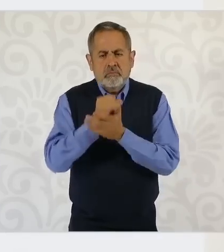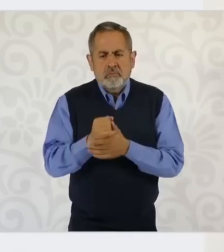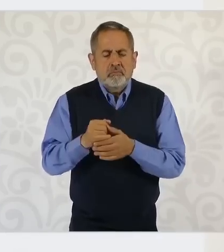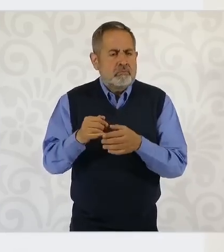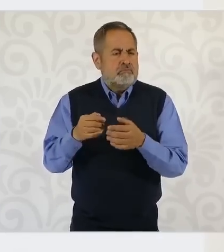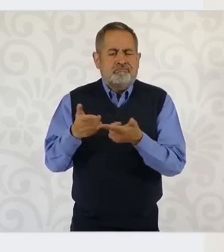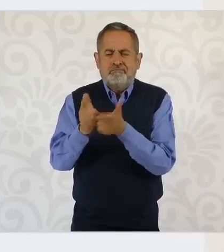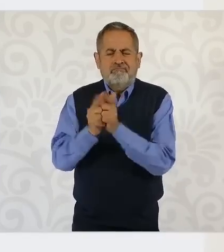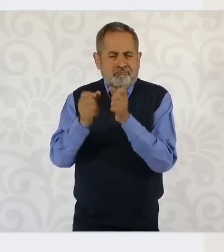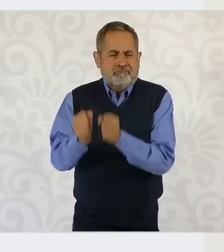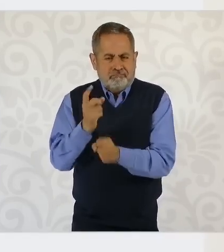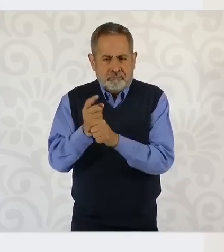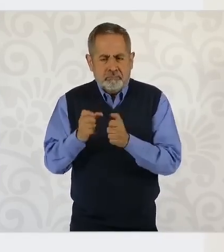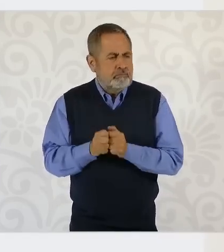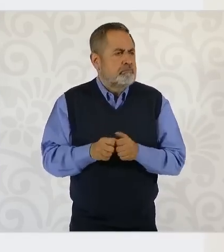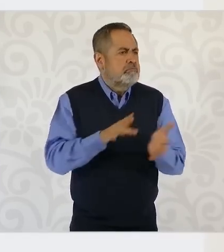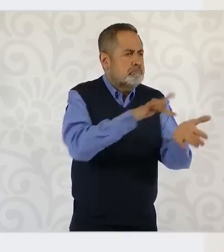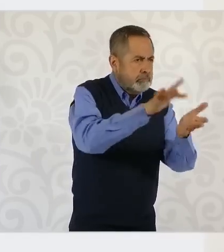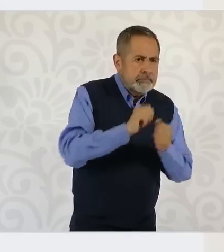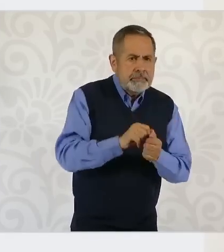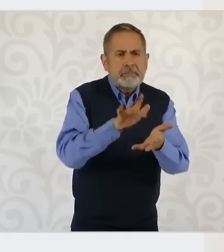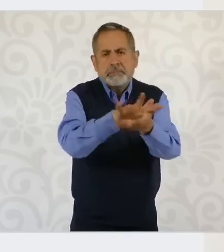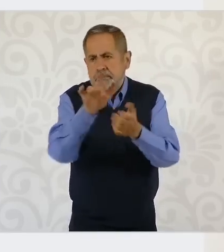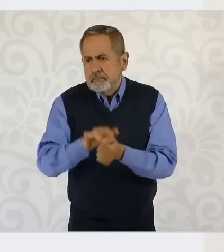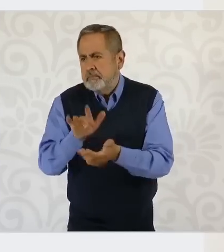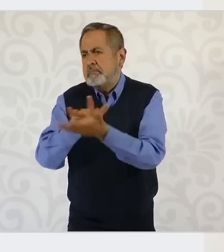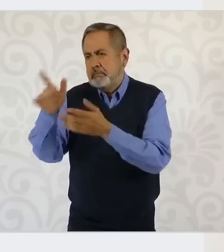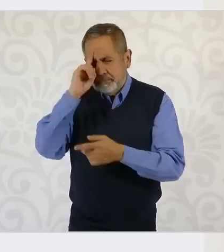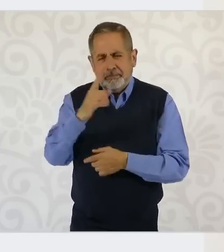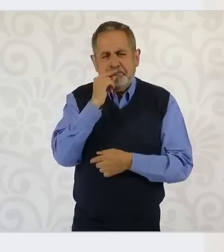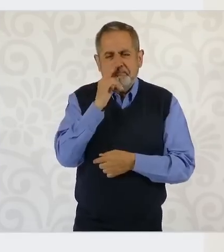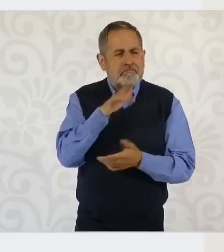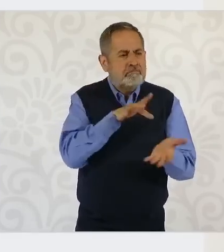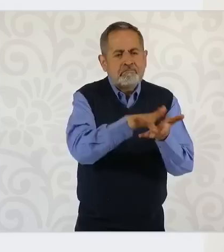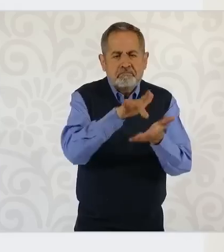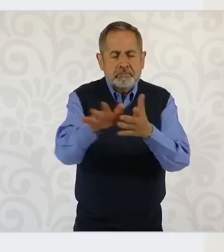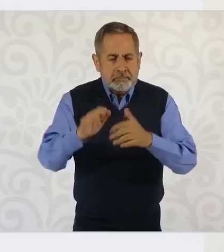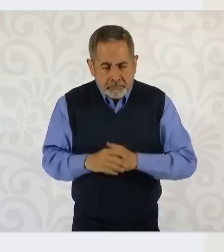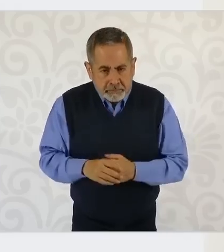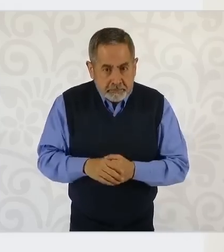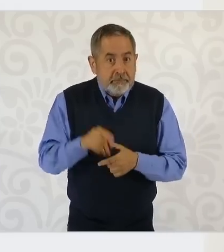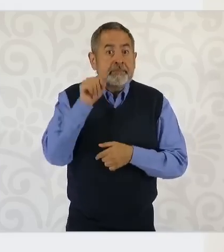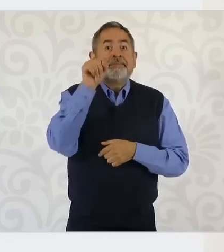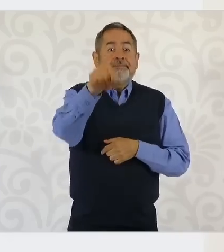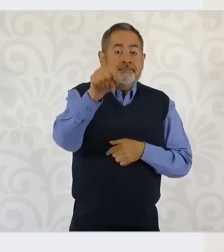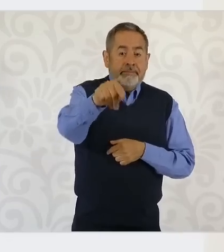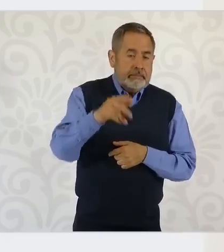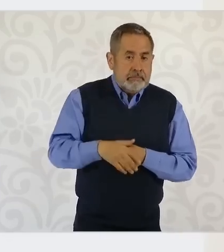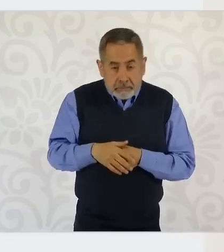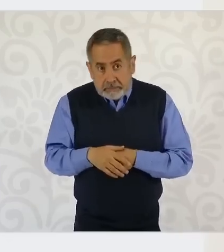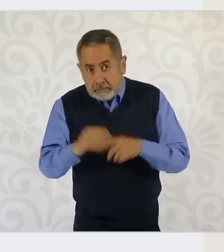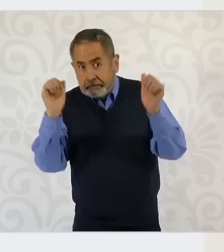de la ciudad para apoyar a la policía de la ciudad. Y en este caso, pues